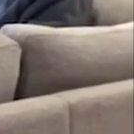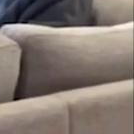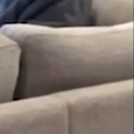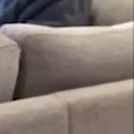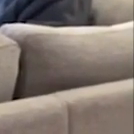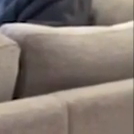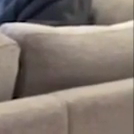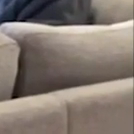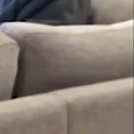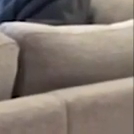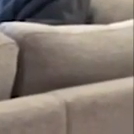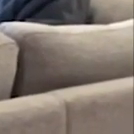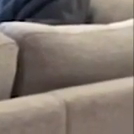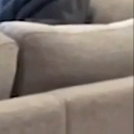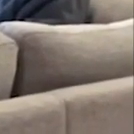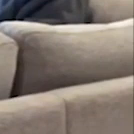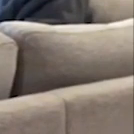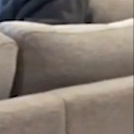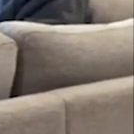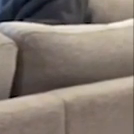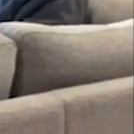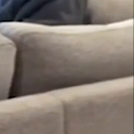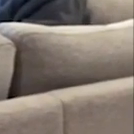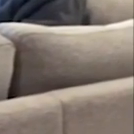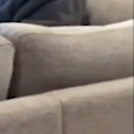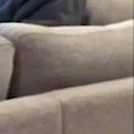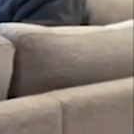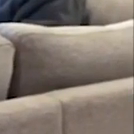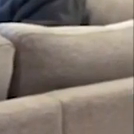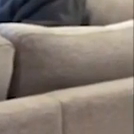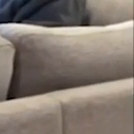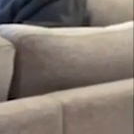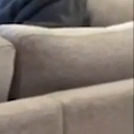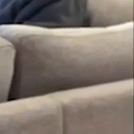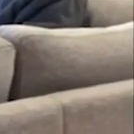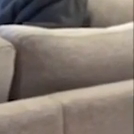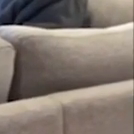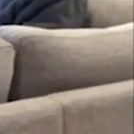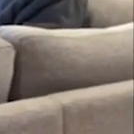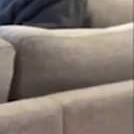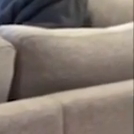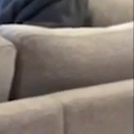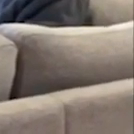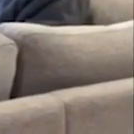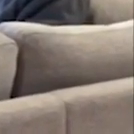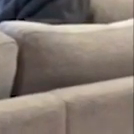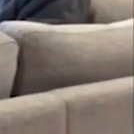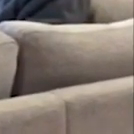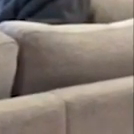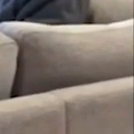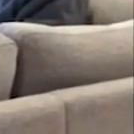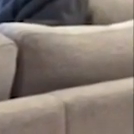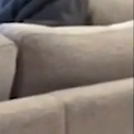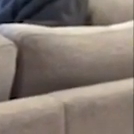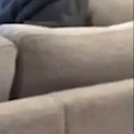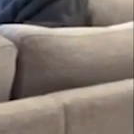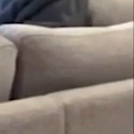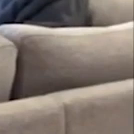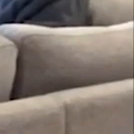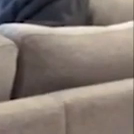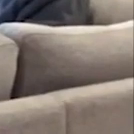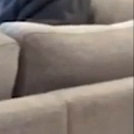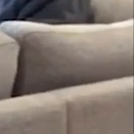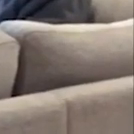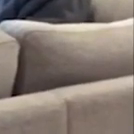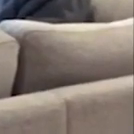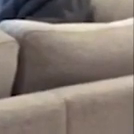un honor para mí presentar a un ex presidente de la República de Chile. Y muy contento